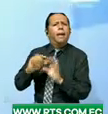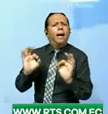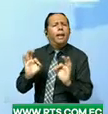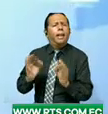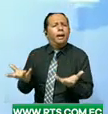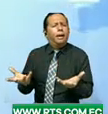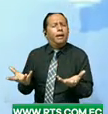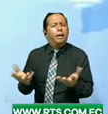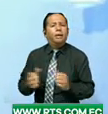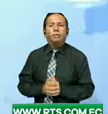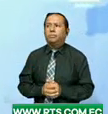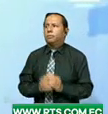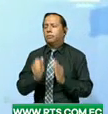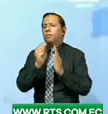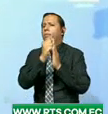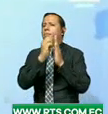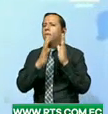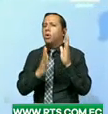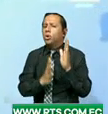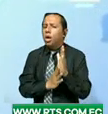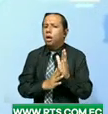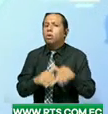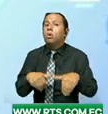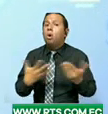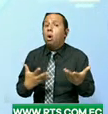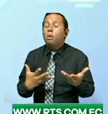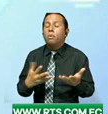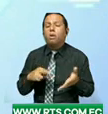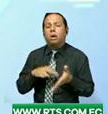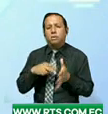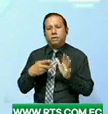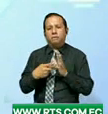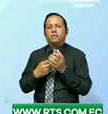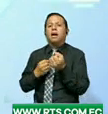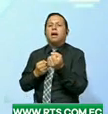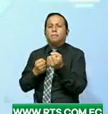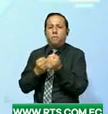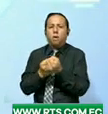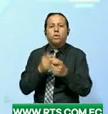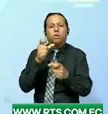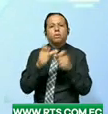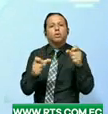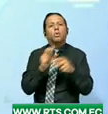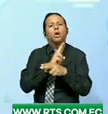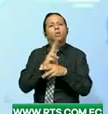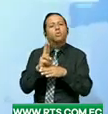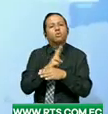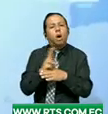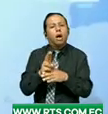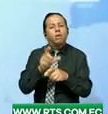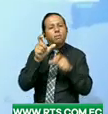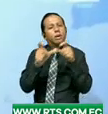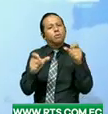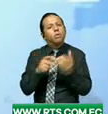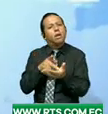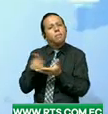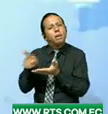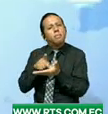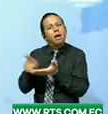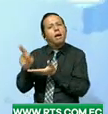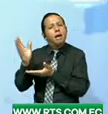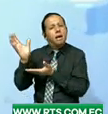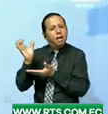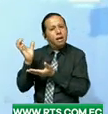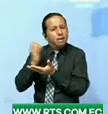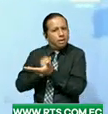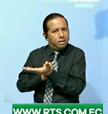de proyecto que lo que va es a beneficiar a los usuarios, a los pacientes